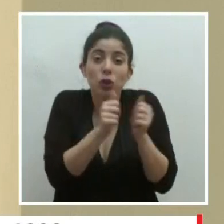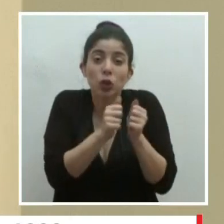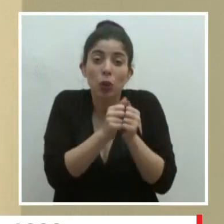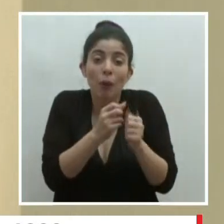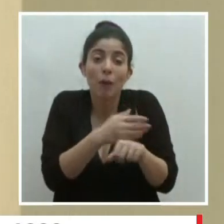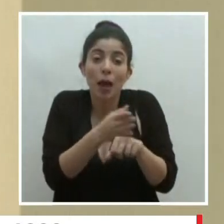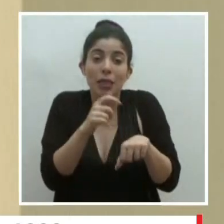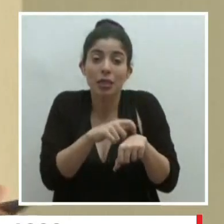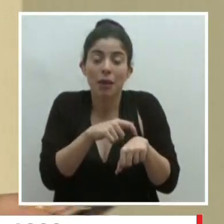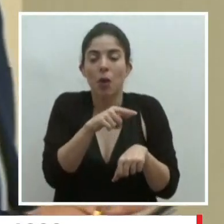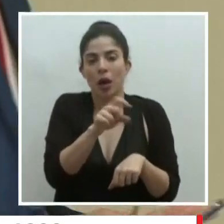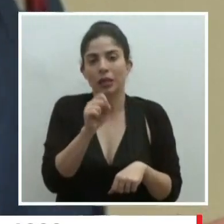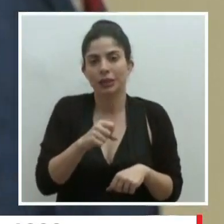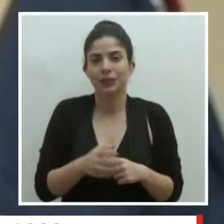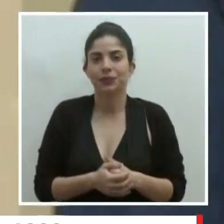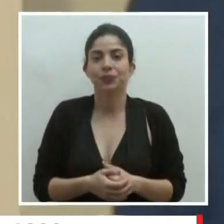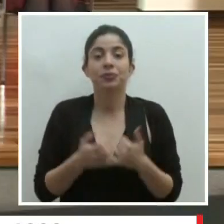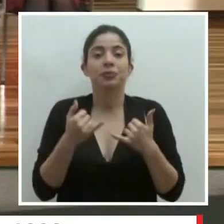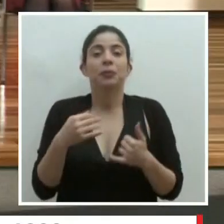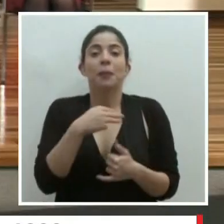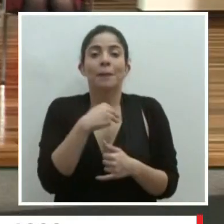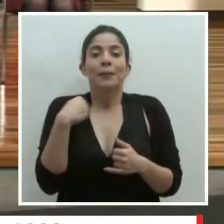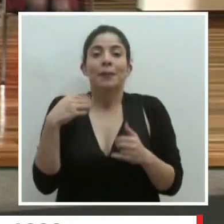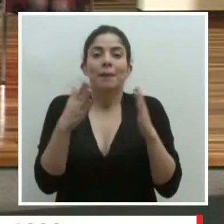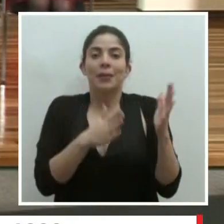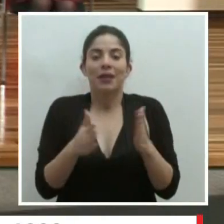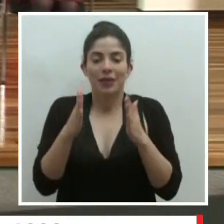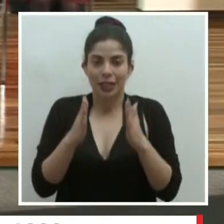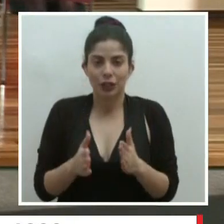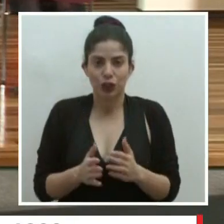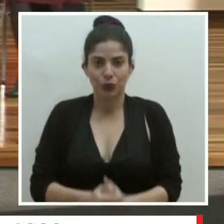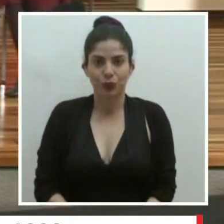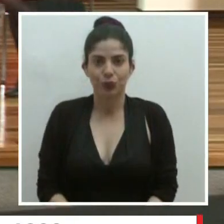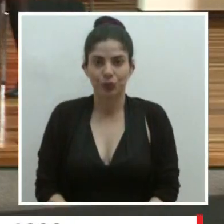prolongado. Escuchamos a la ministra de Planificación.